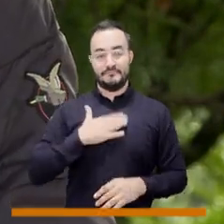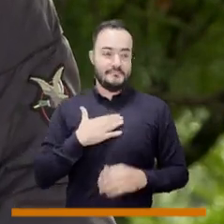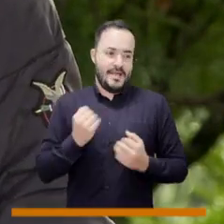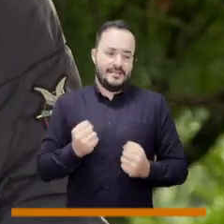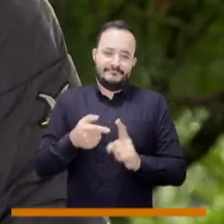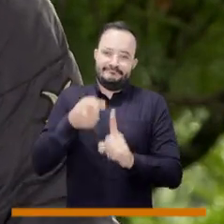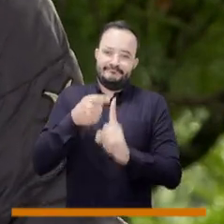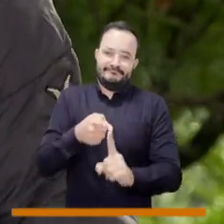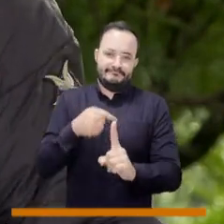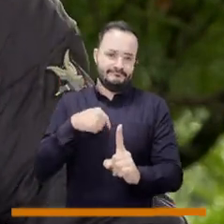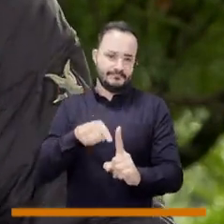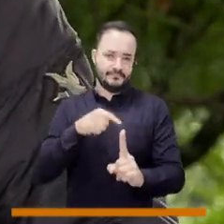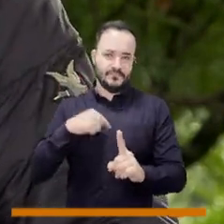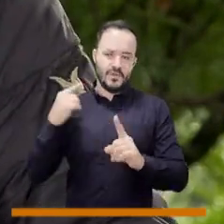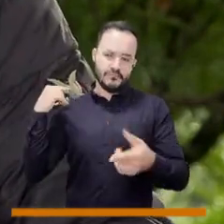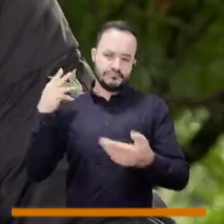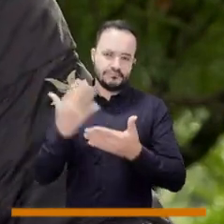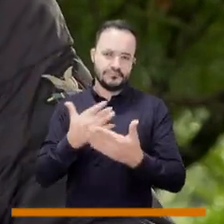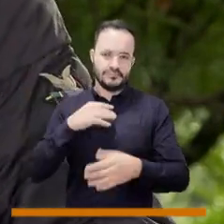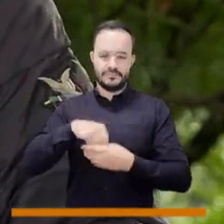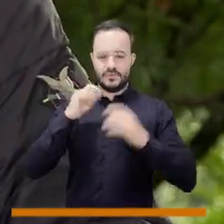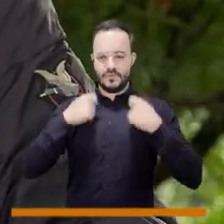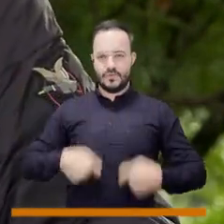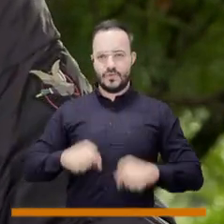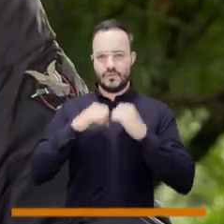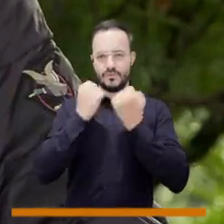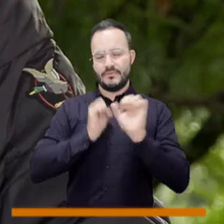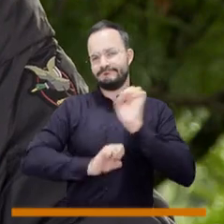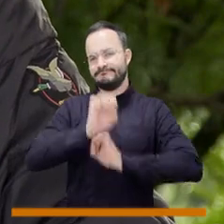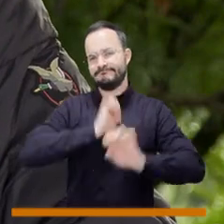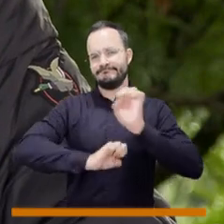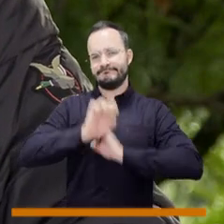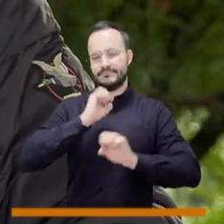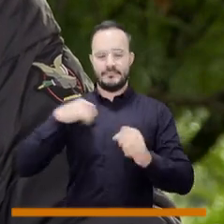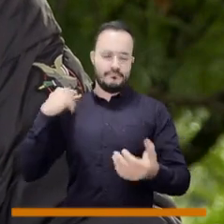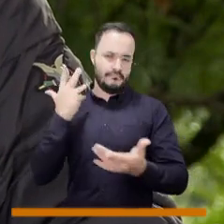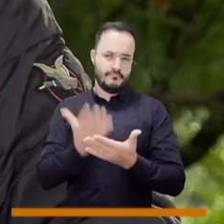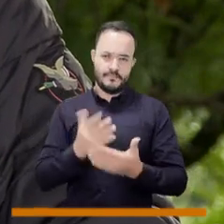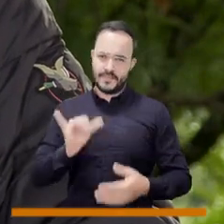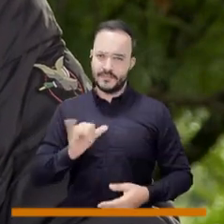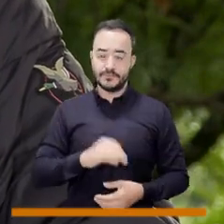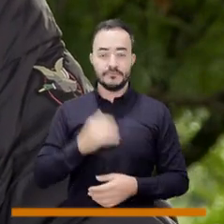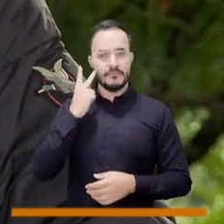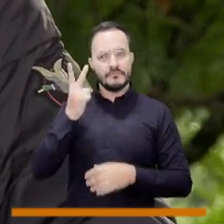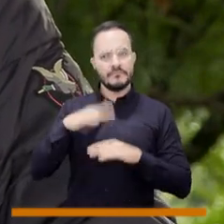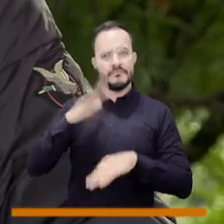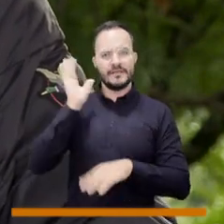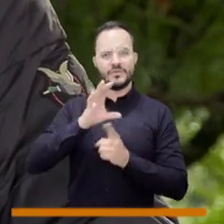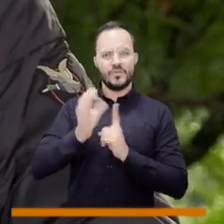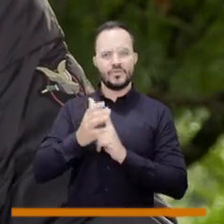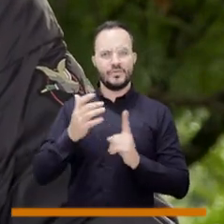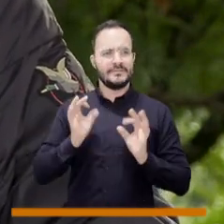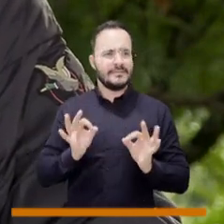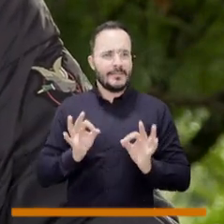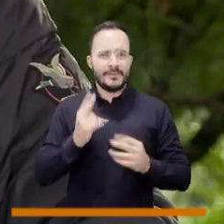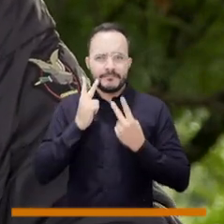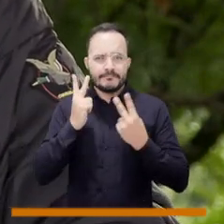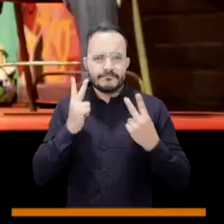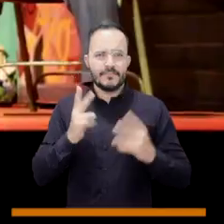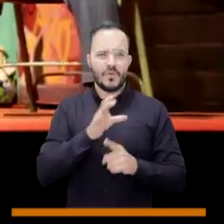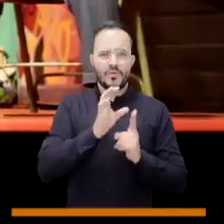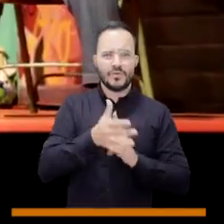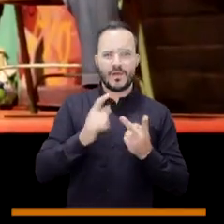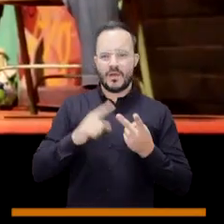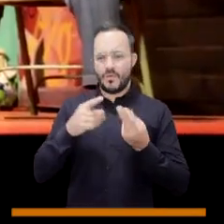es mi énfasis y es, digamos, lo que yo he venido defendiendo este tiempo en el Consejo. Y yo lo digo es porque casi siempre para la cultura